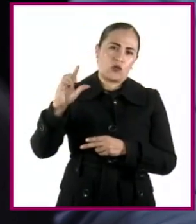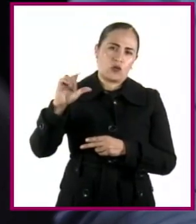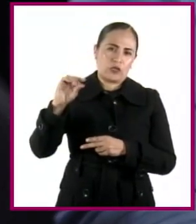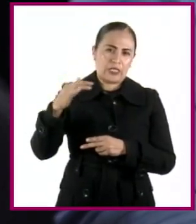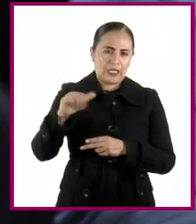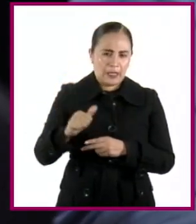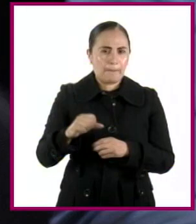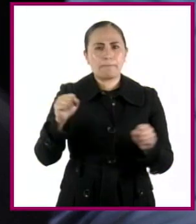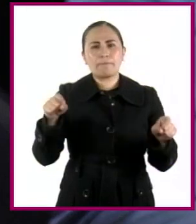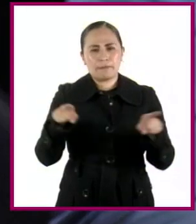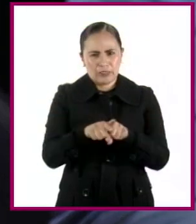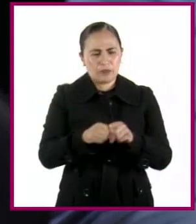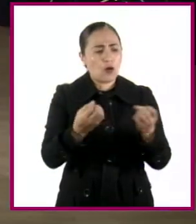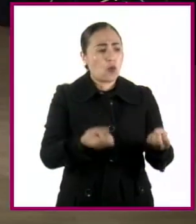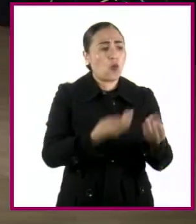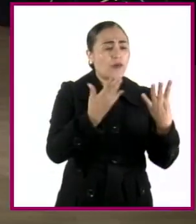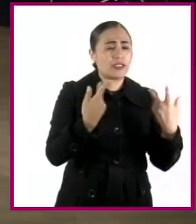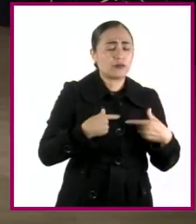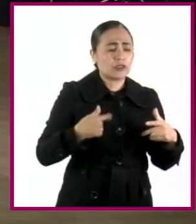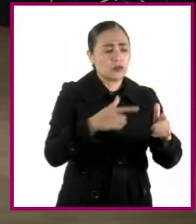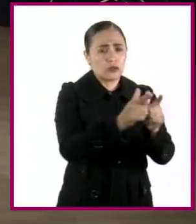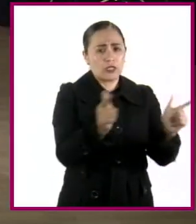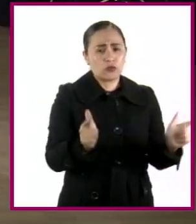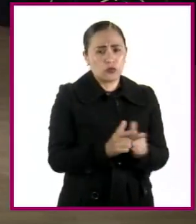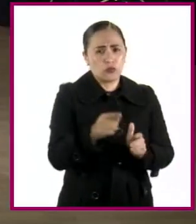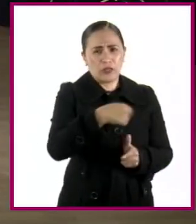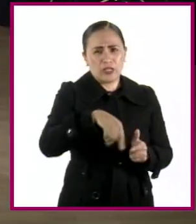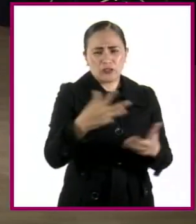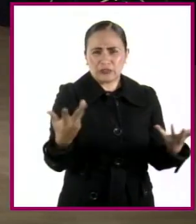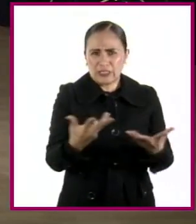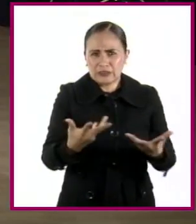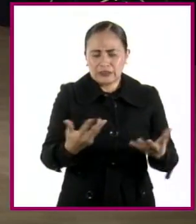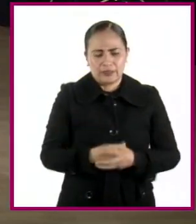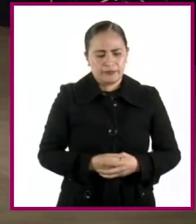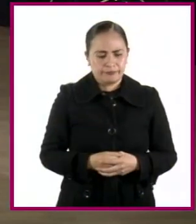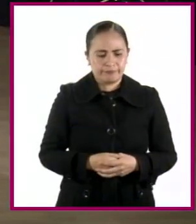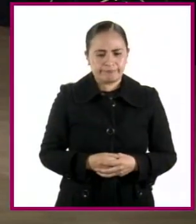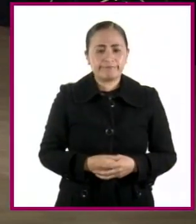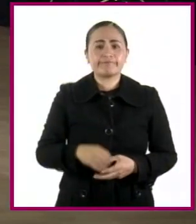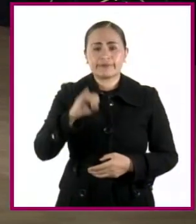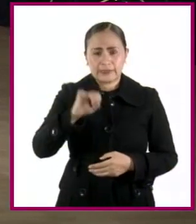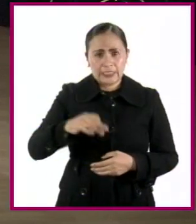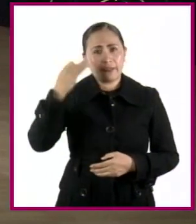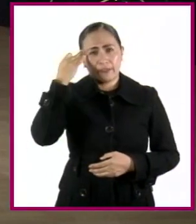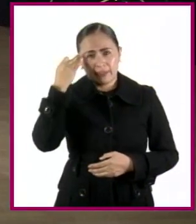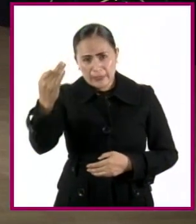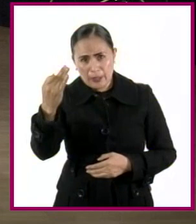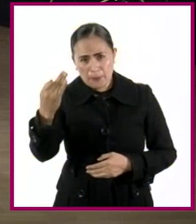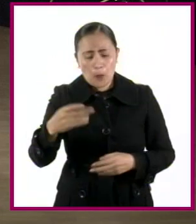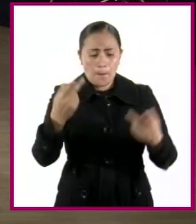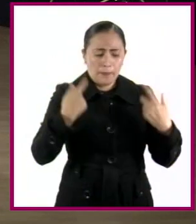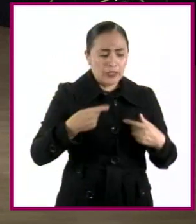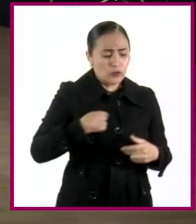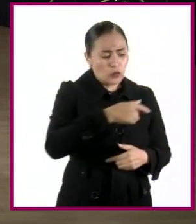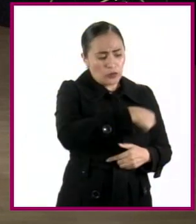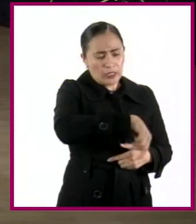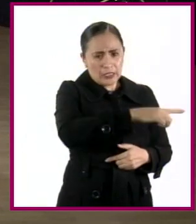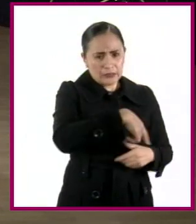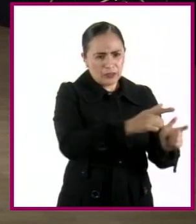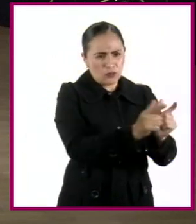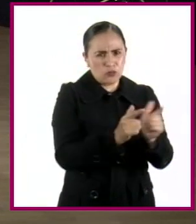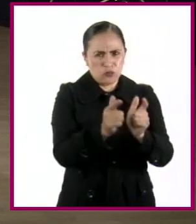la dinámica de poblaciones. Eso sí lo recuerdo, ¿eh? Cómo varía en el tiempo el número de individuos de distintas especies